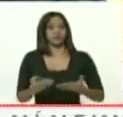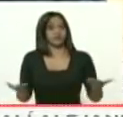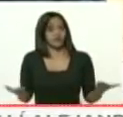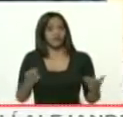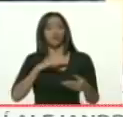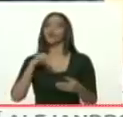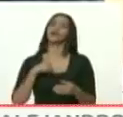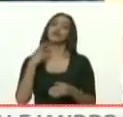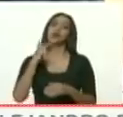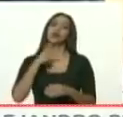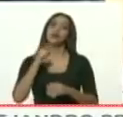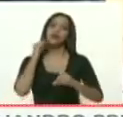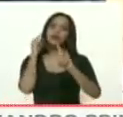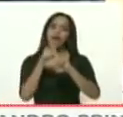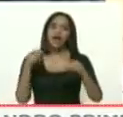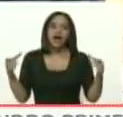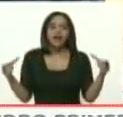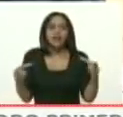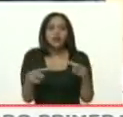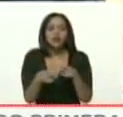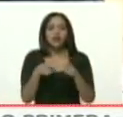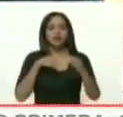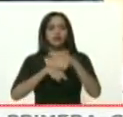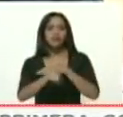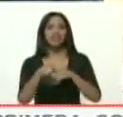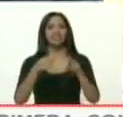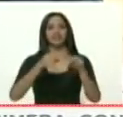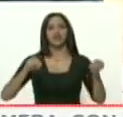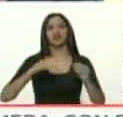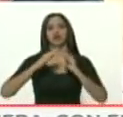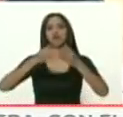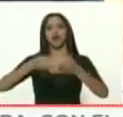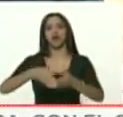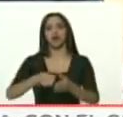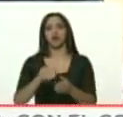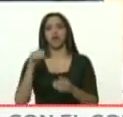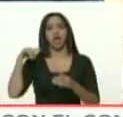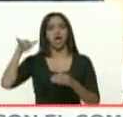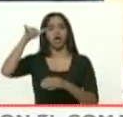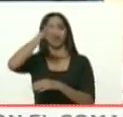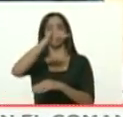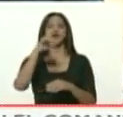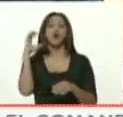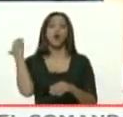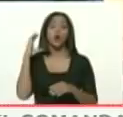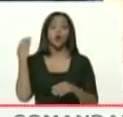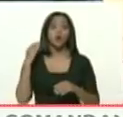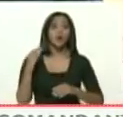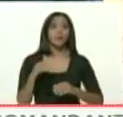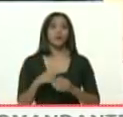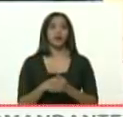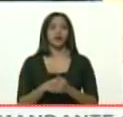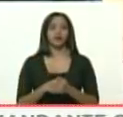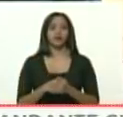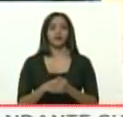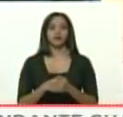política está dirigida a minimizar ese tránsito por tierra, mar y aire. Colombia, según el informe de la ONU,